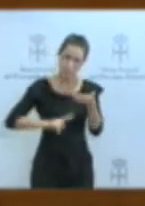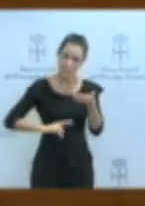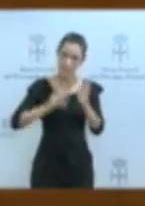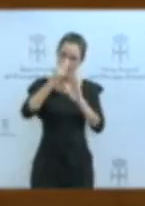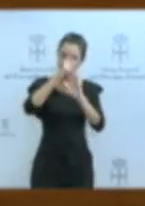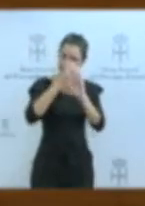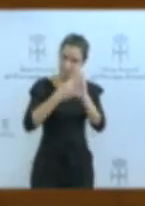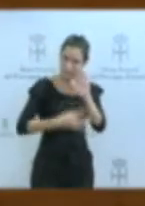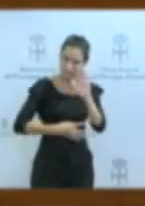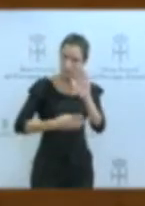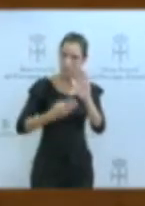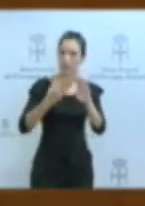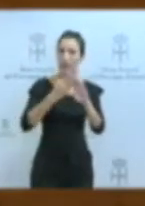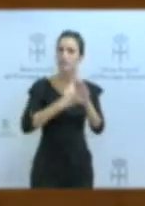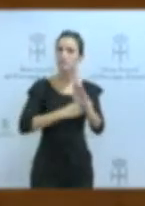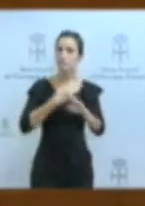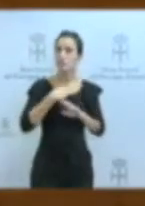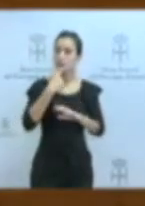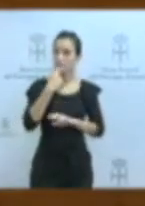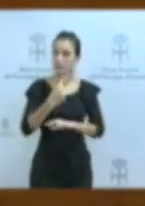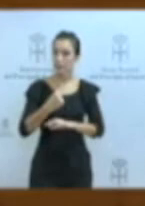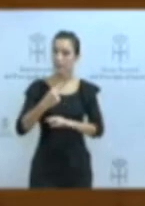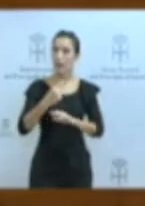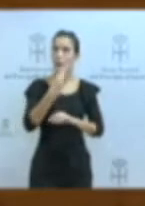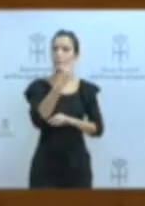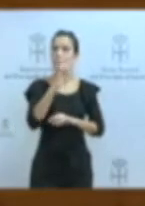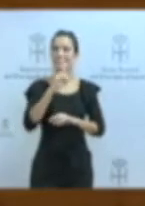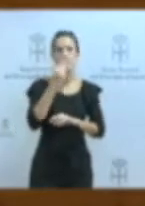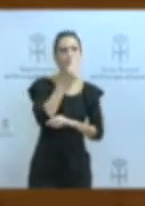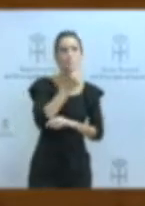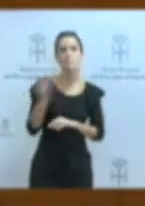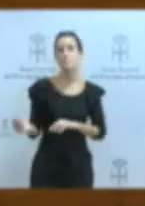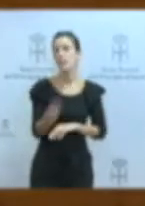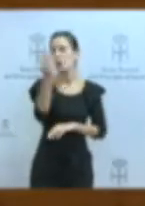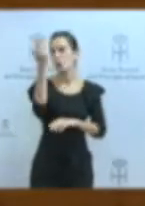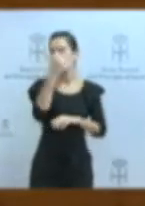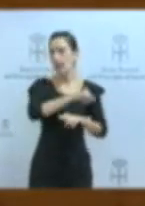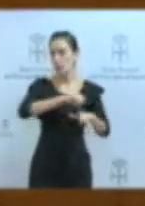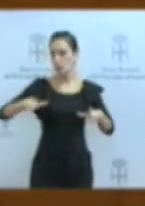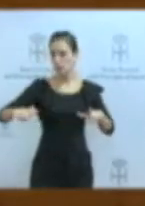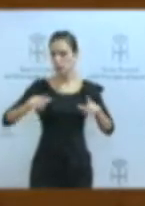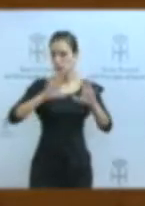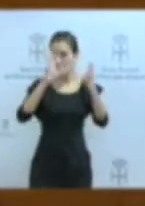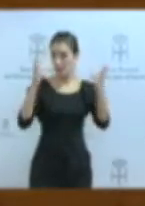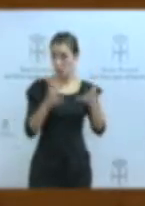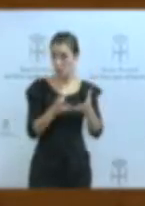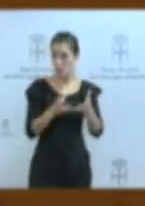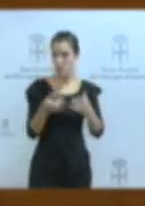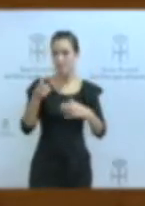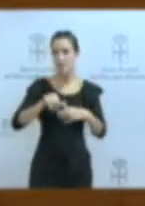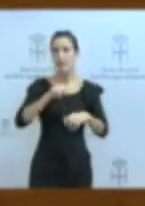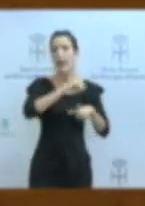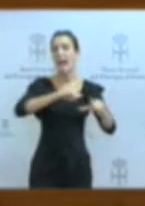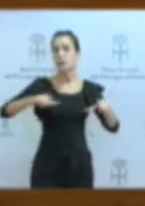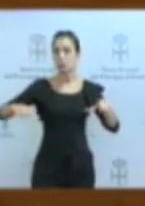top 20 de aeropuertos con mayor tráfico internacional del mundo y de aeropuertos europeos con mayor tráfico internacional,